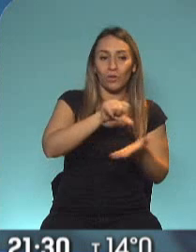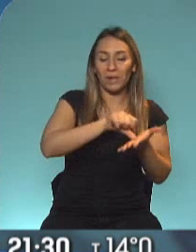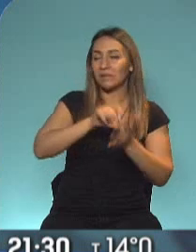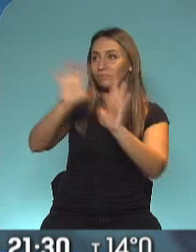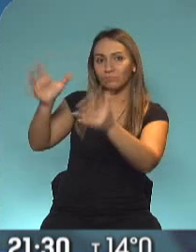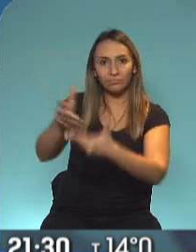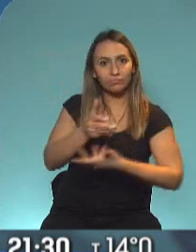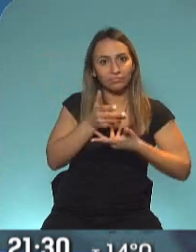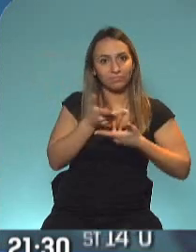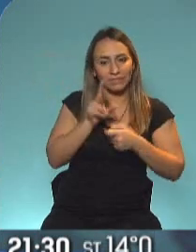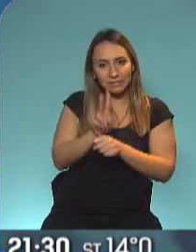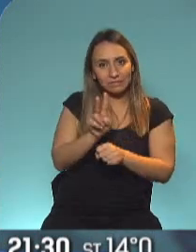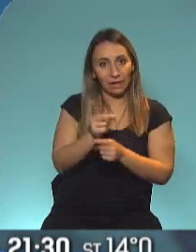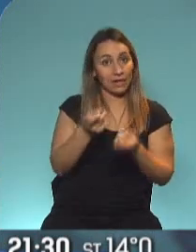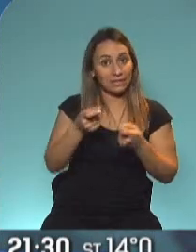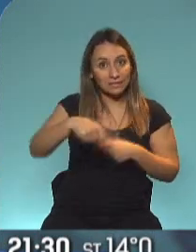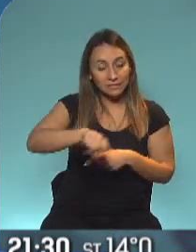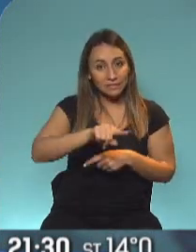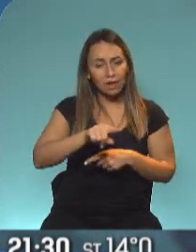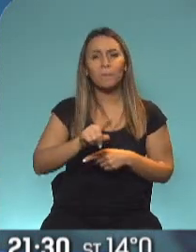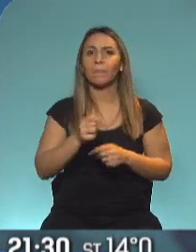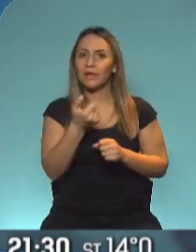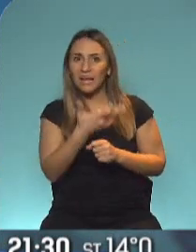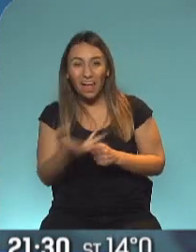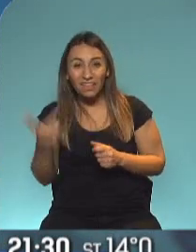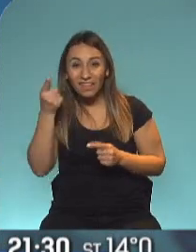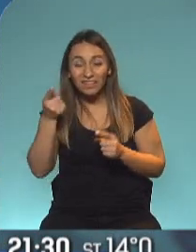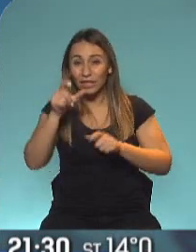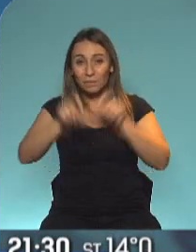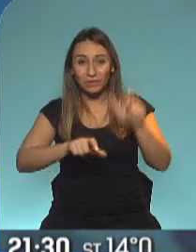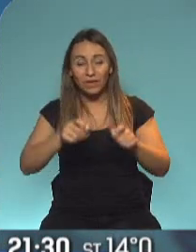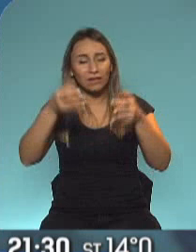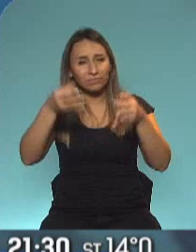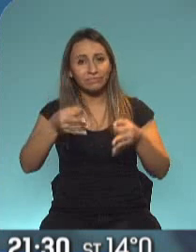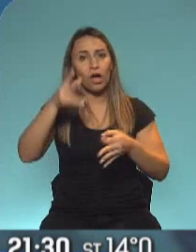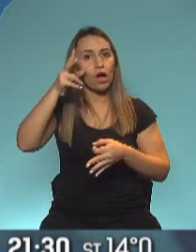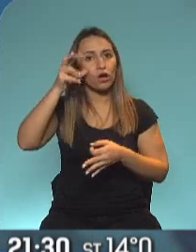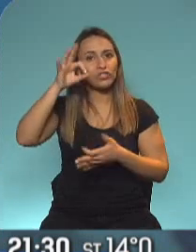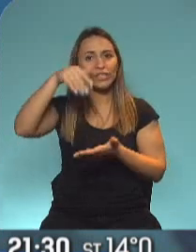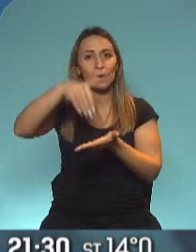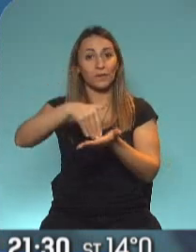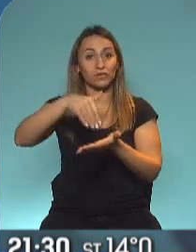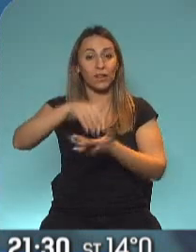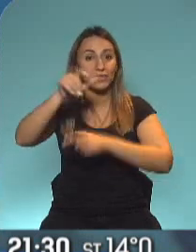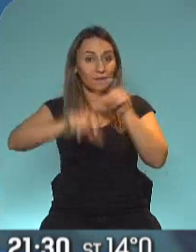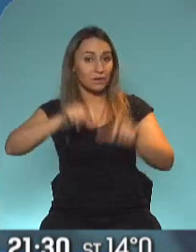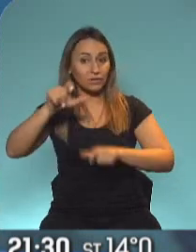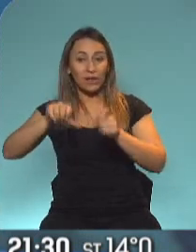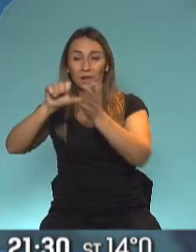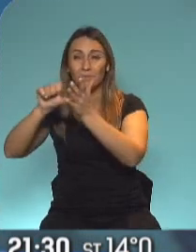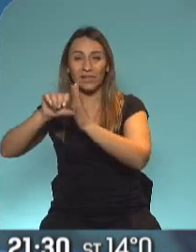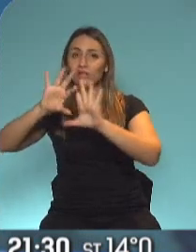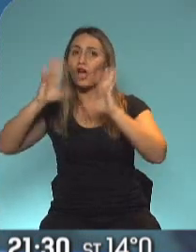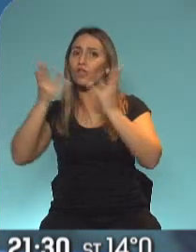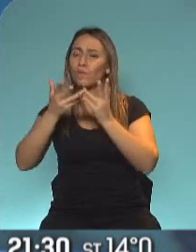dato que les voy a decir por la cantidad de personas que necesitan ser recibidas. 80 millones de refugiados hay en todo el